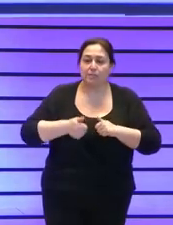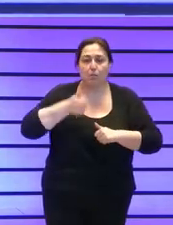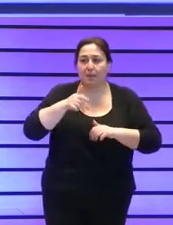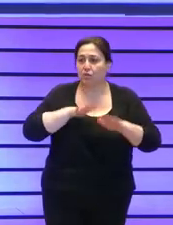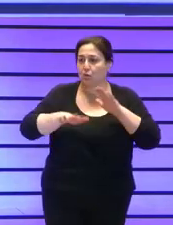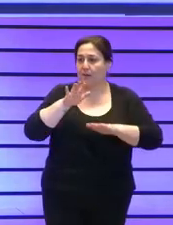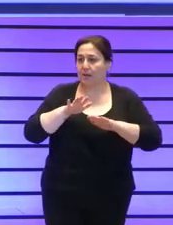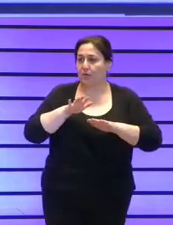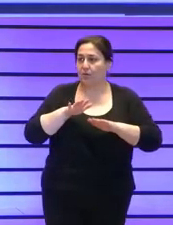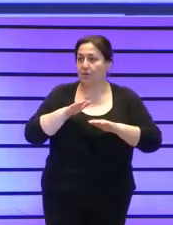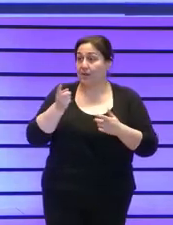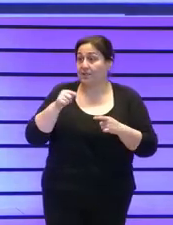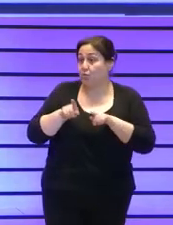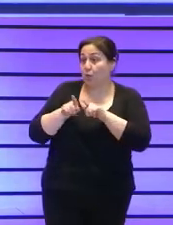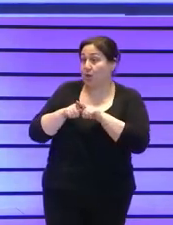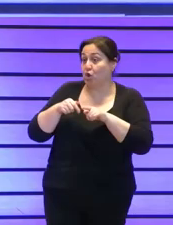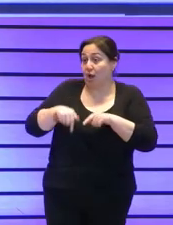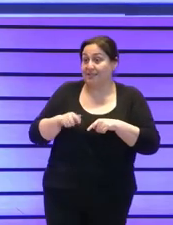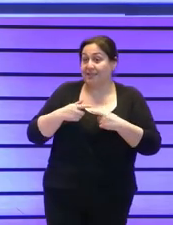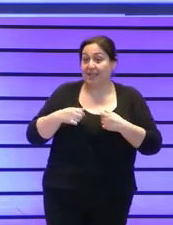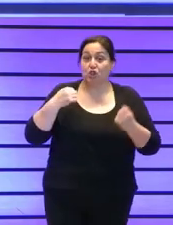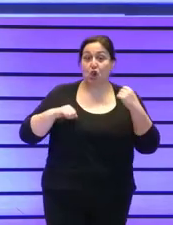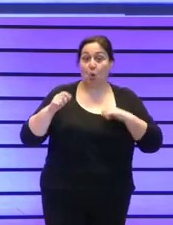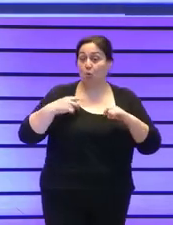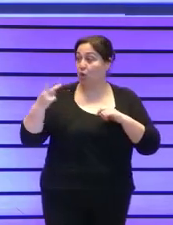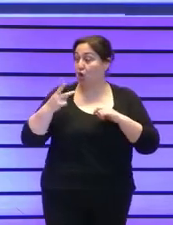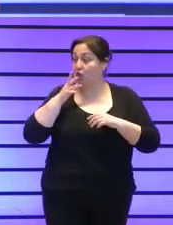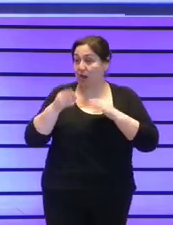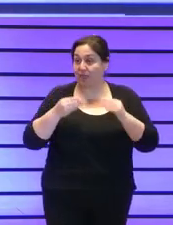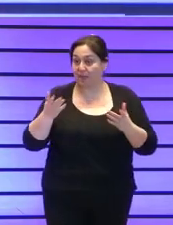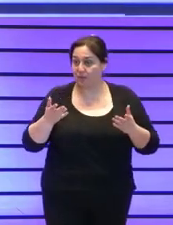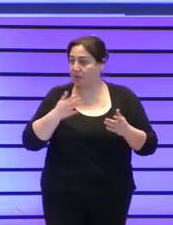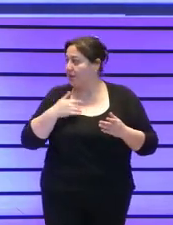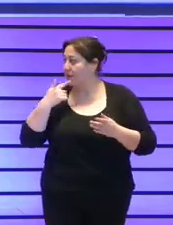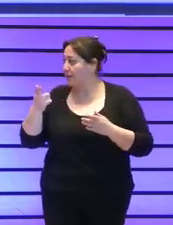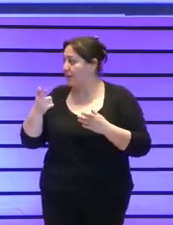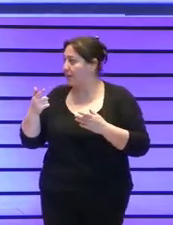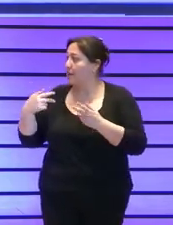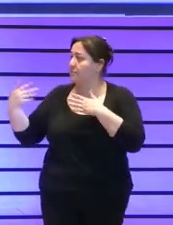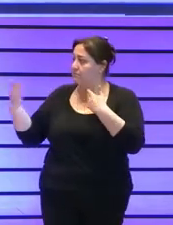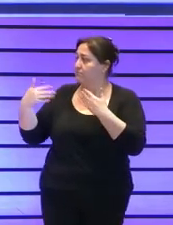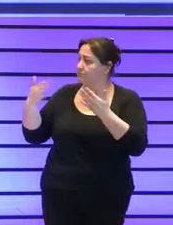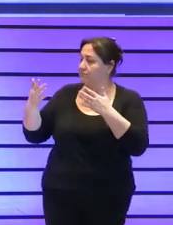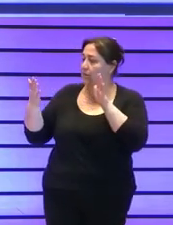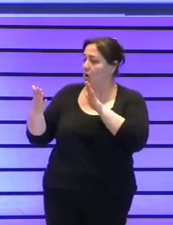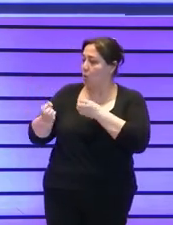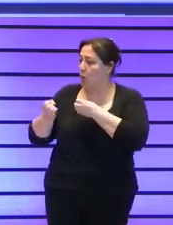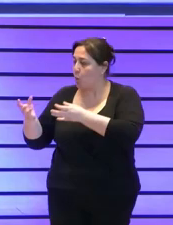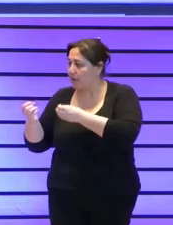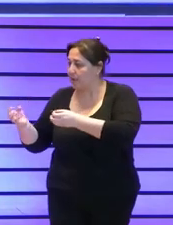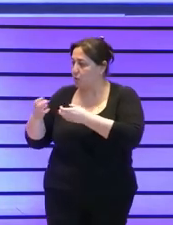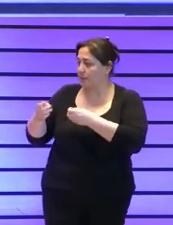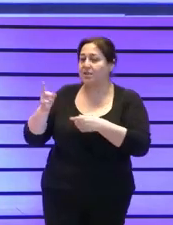este show que estamos haciendo tú y yo. Es decir, te rindes cuentas recíprocamente, ¿no? No es uno